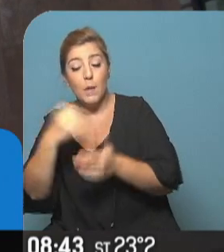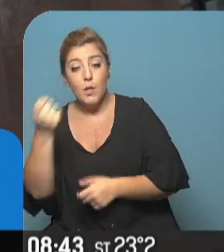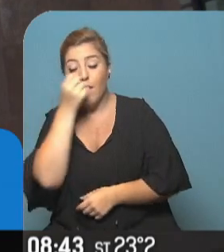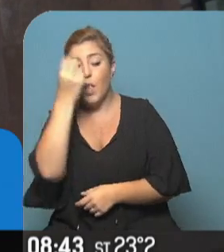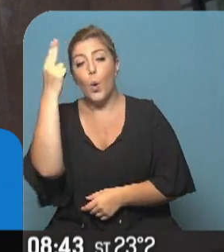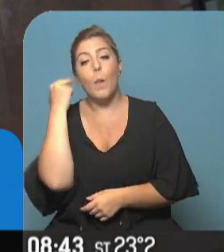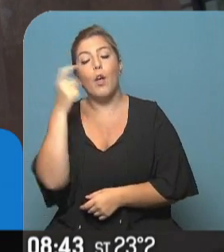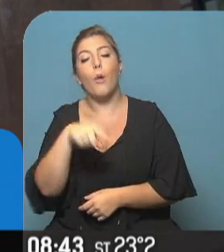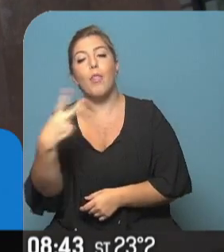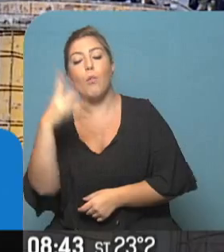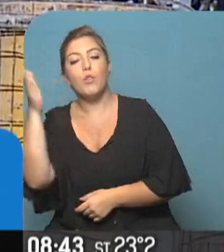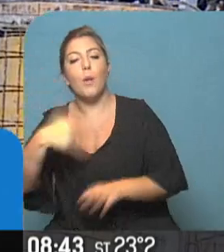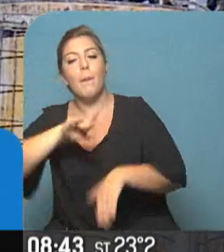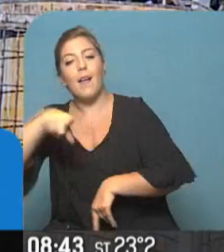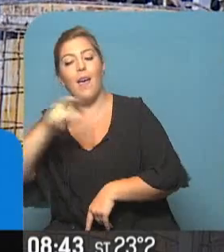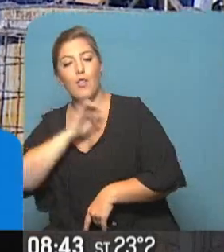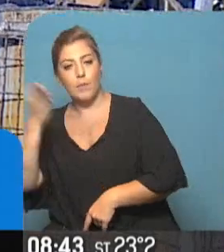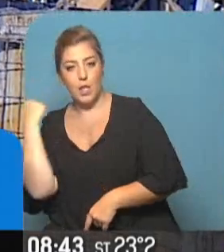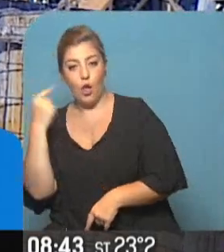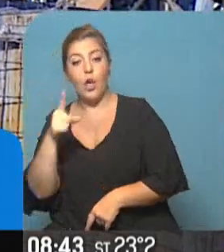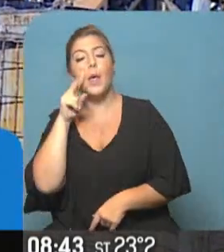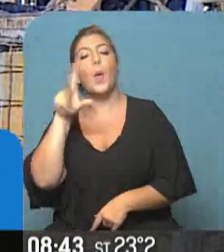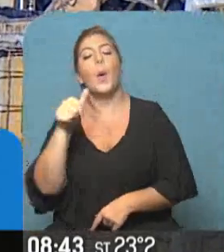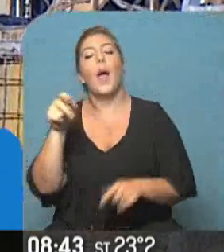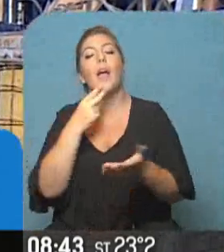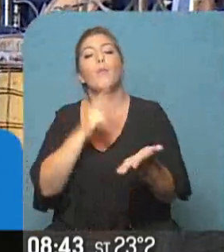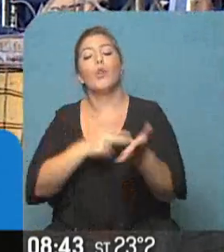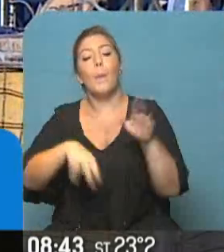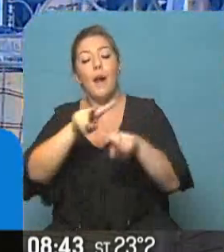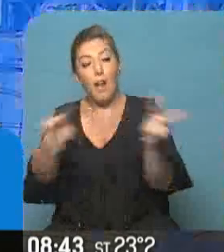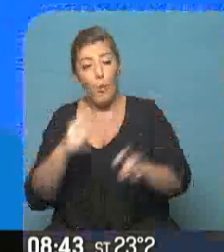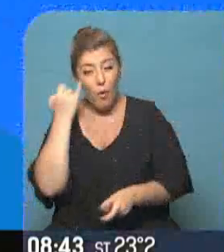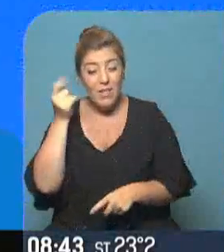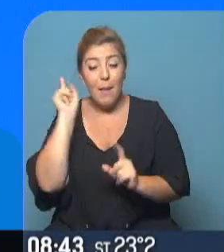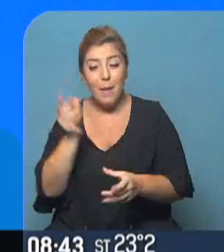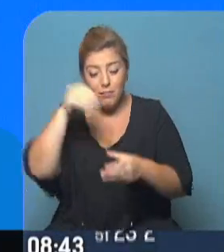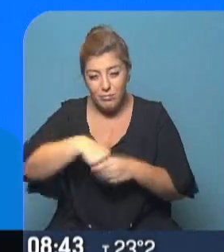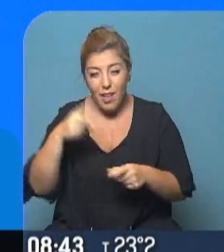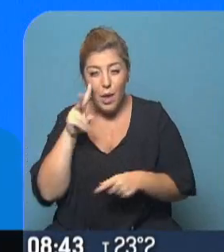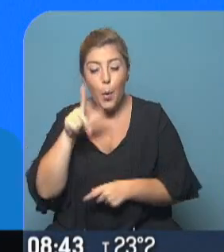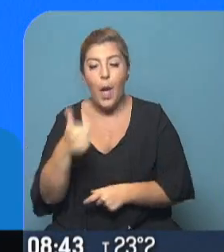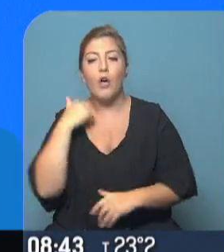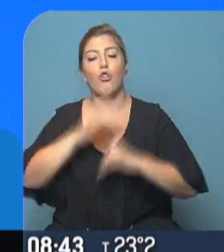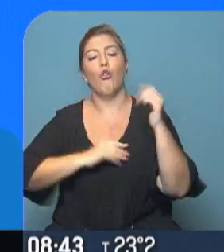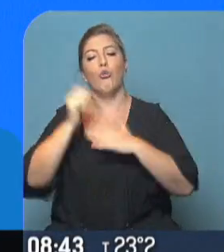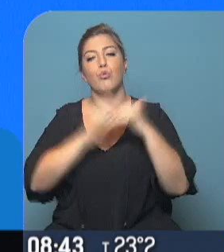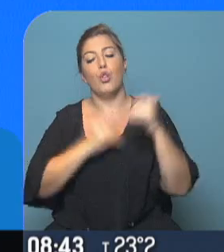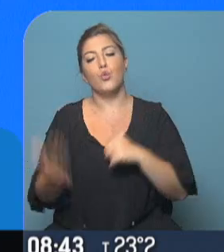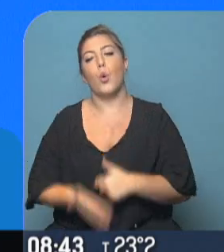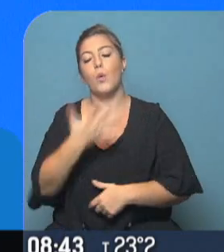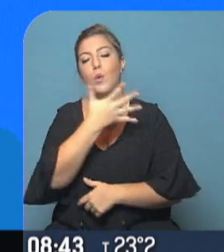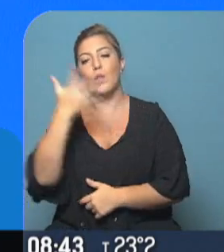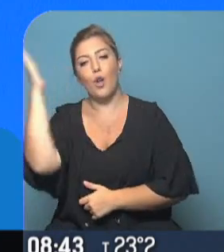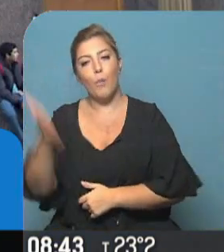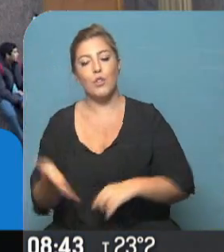más que el año anterior el iva fue el impuesto que más recaudó y dentro del iva la construcción subió un 55 por ciento